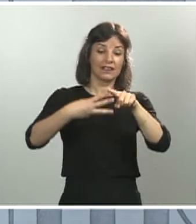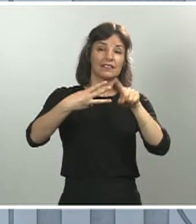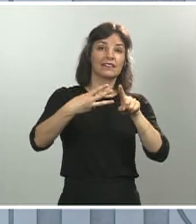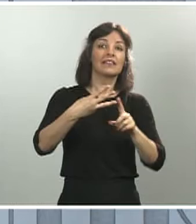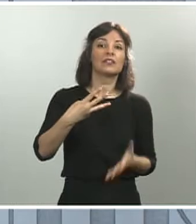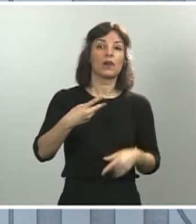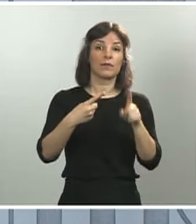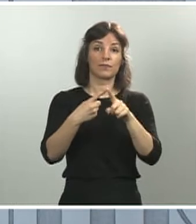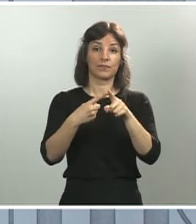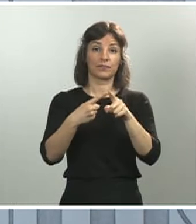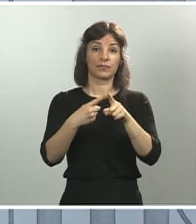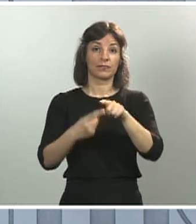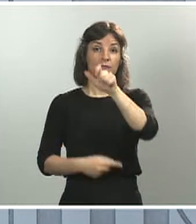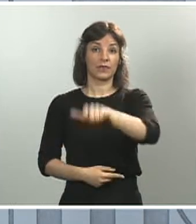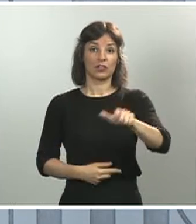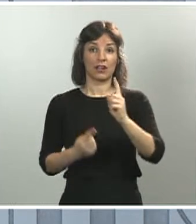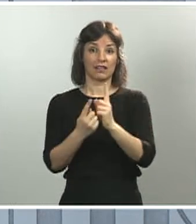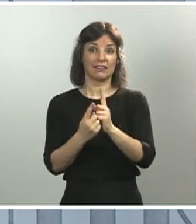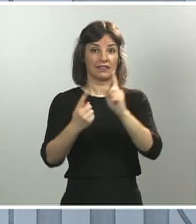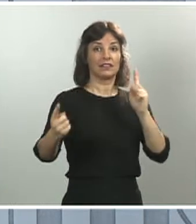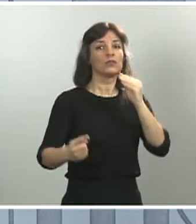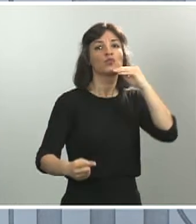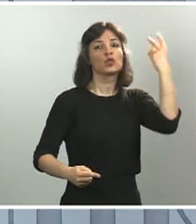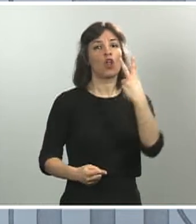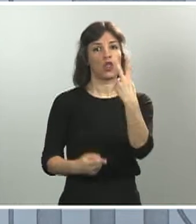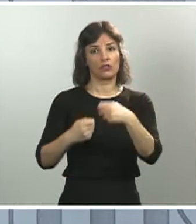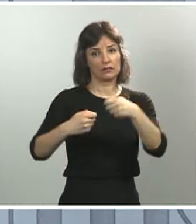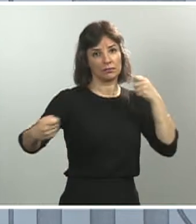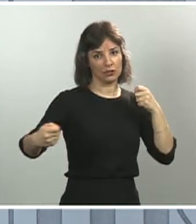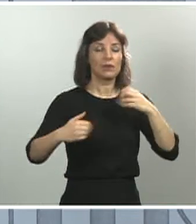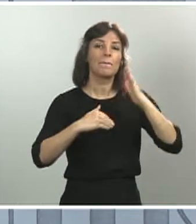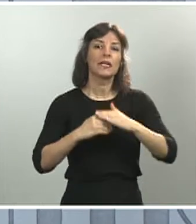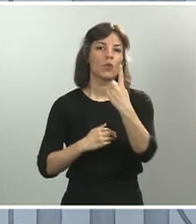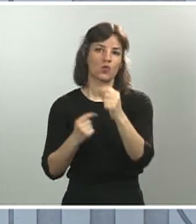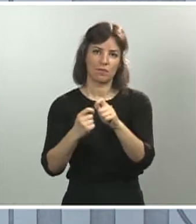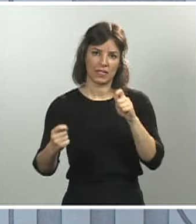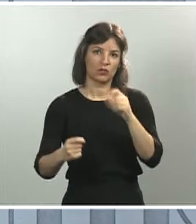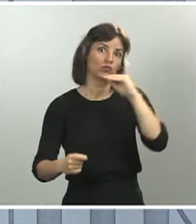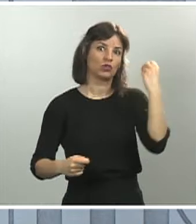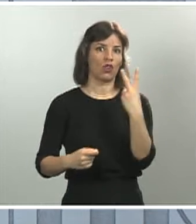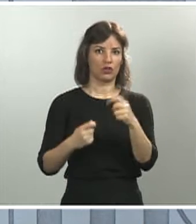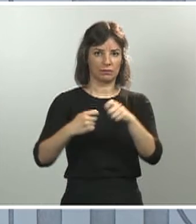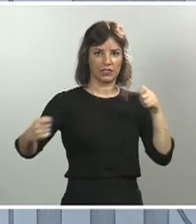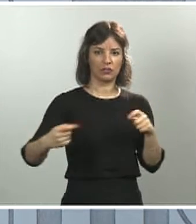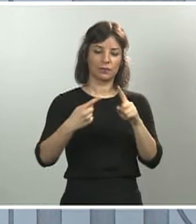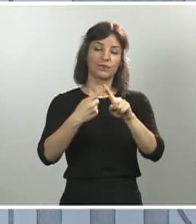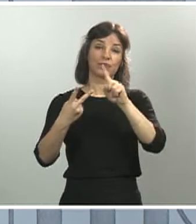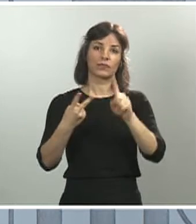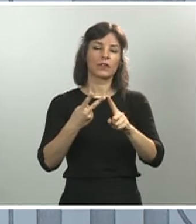distancia interpersonal idealmente de 2 metros, mínimo de 1 metro, la segunda prioridad de lavarse con mucha